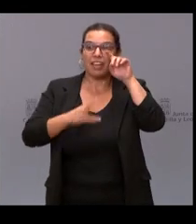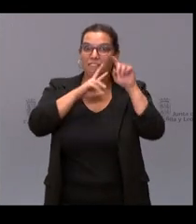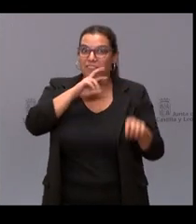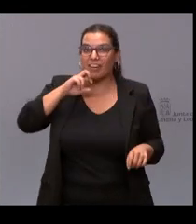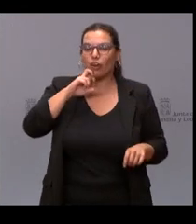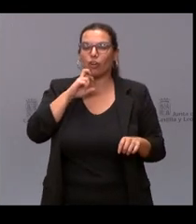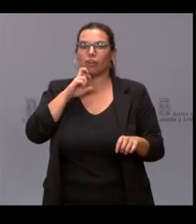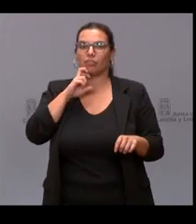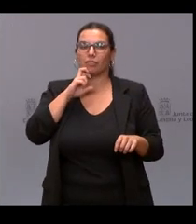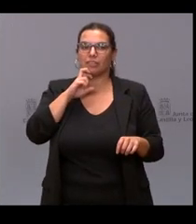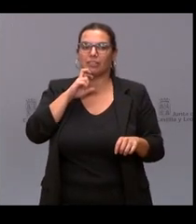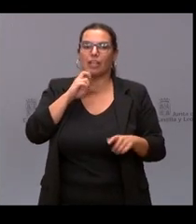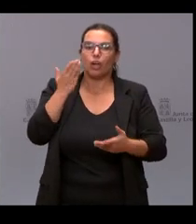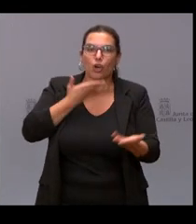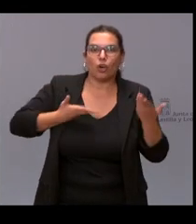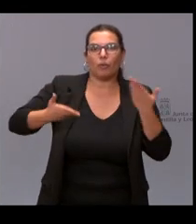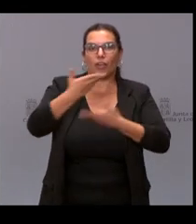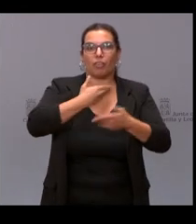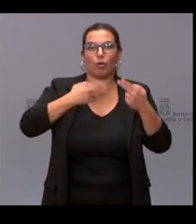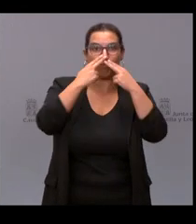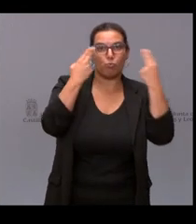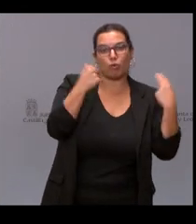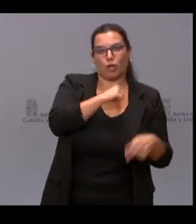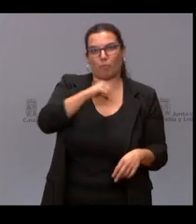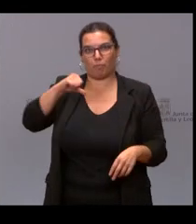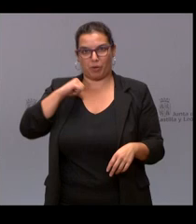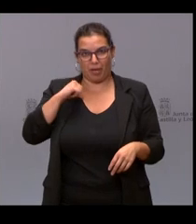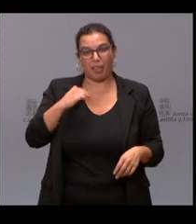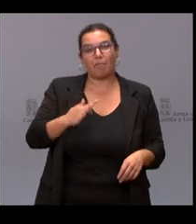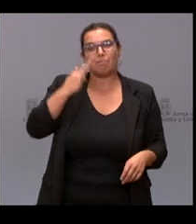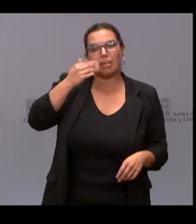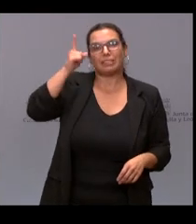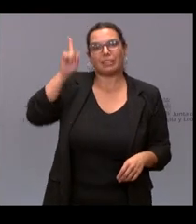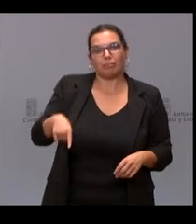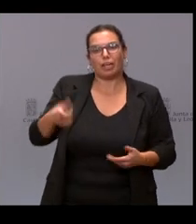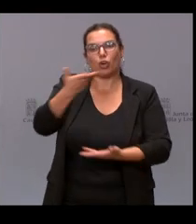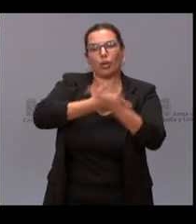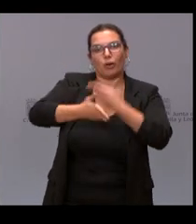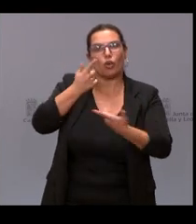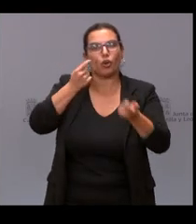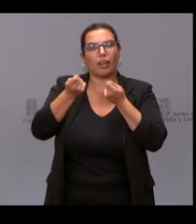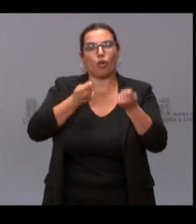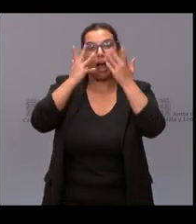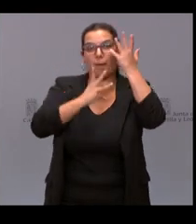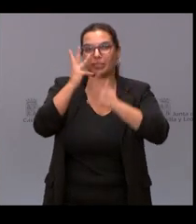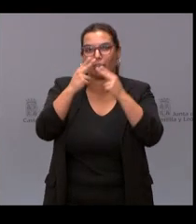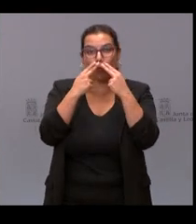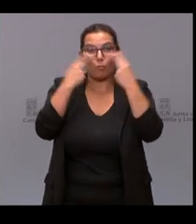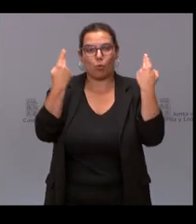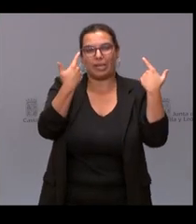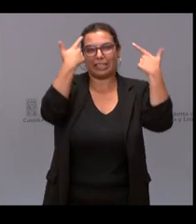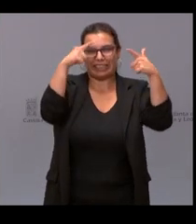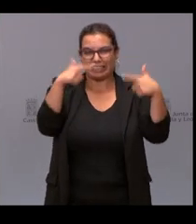la colaboración público-privada, por un lado, y la colaboración, la coordinación de todas las administraciones públicas, porque sin eso